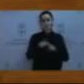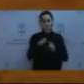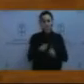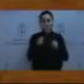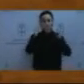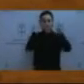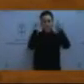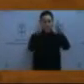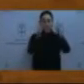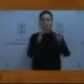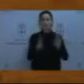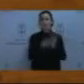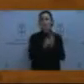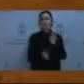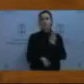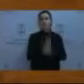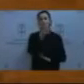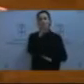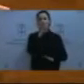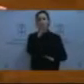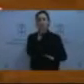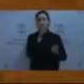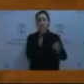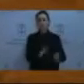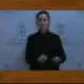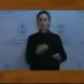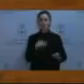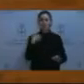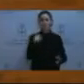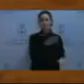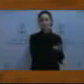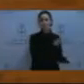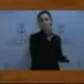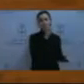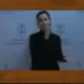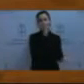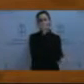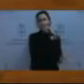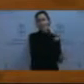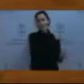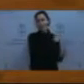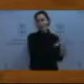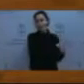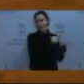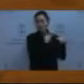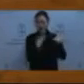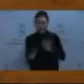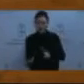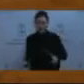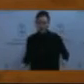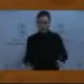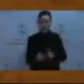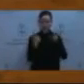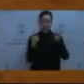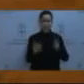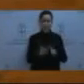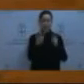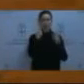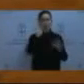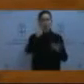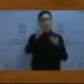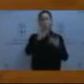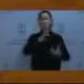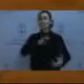en cuenta que la transformación vivida en los últimos 30 años en nuestra sociedad, en lo que